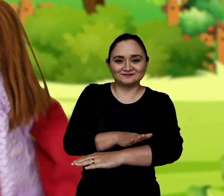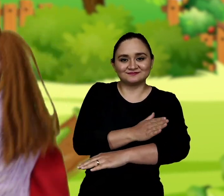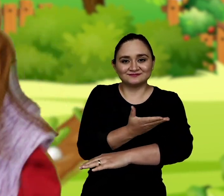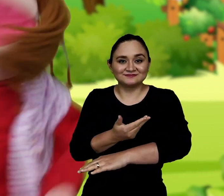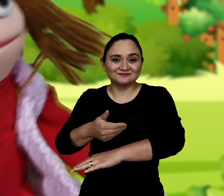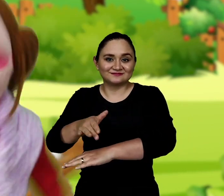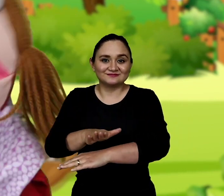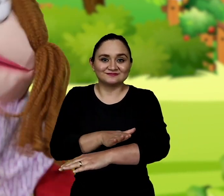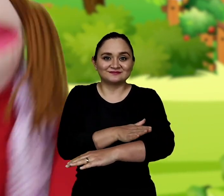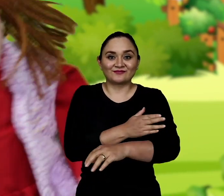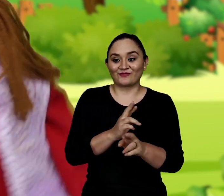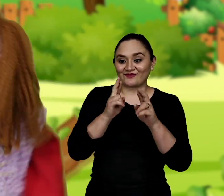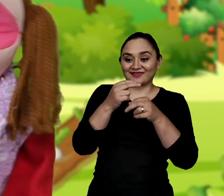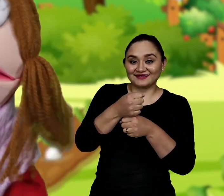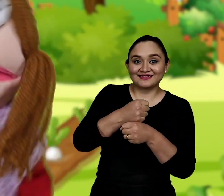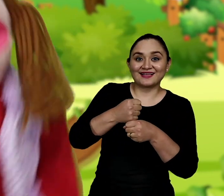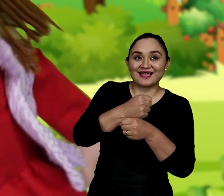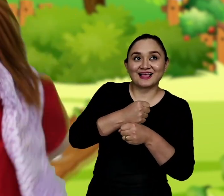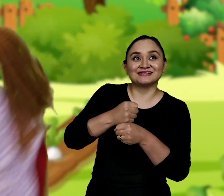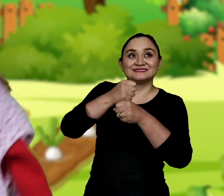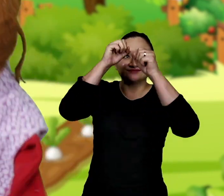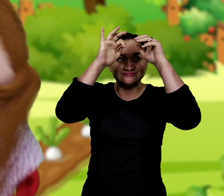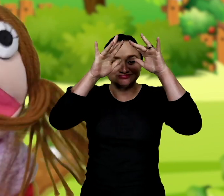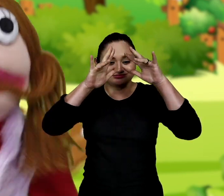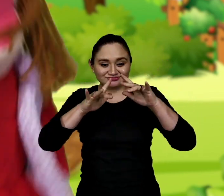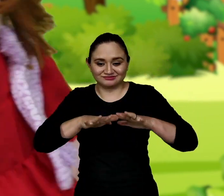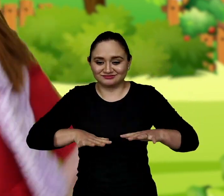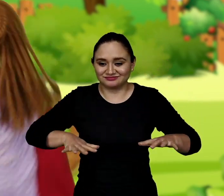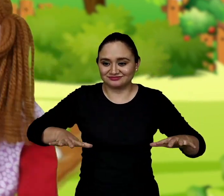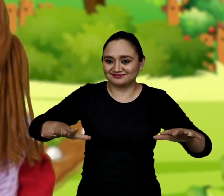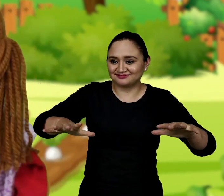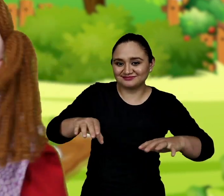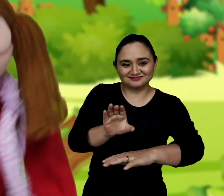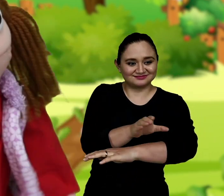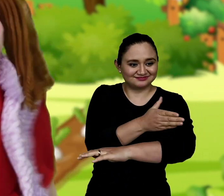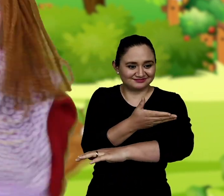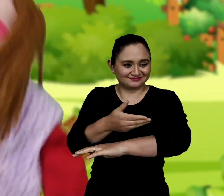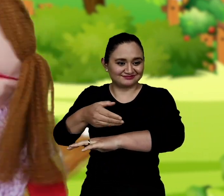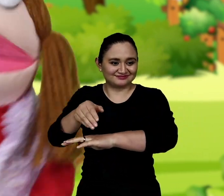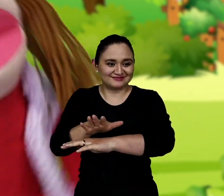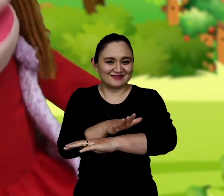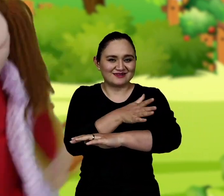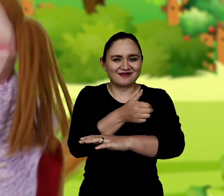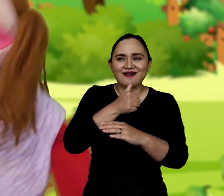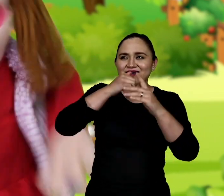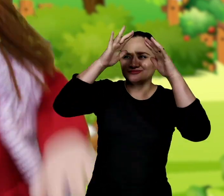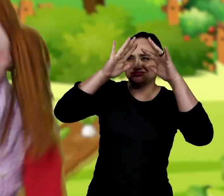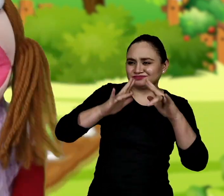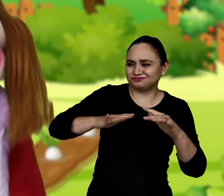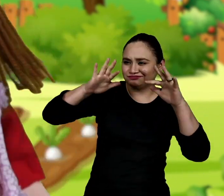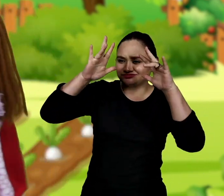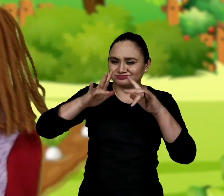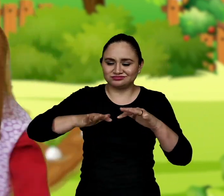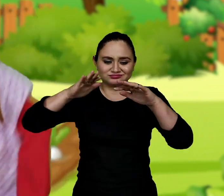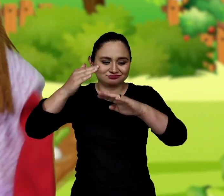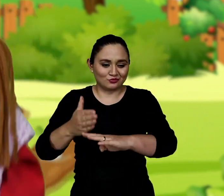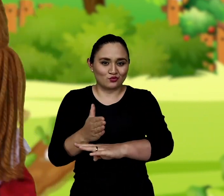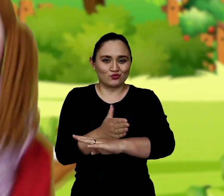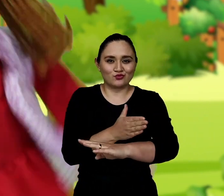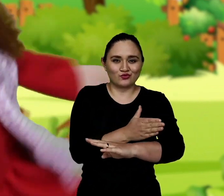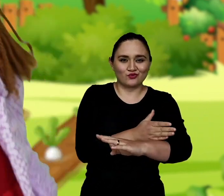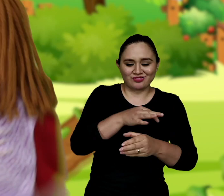el campo. Que caiga un aguacero de Yucaipén, del cielo un pedacito